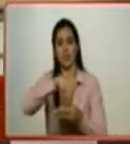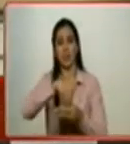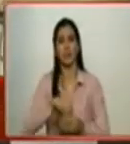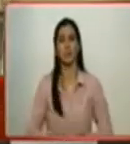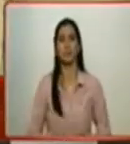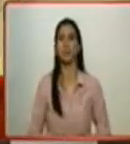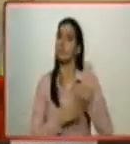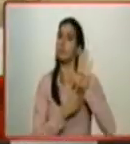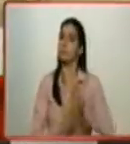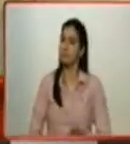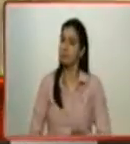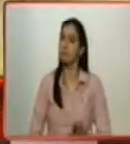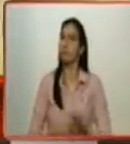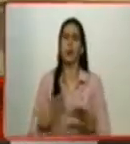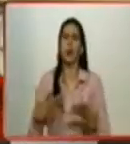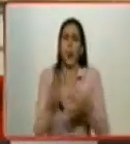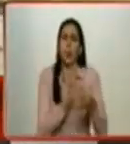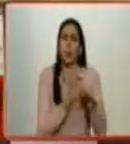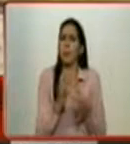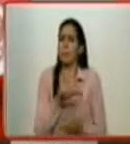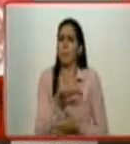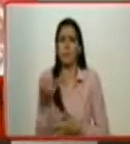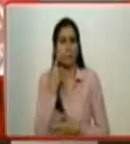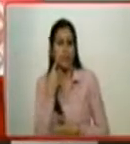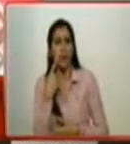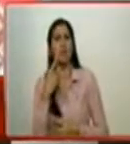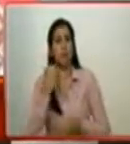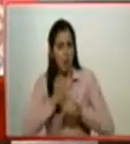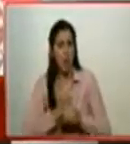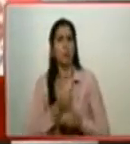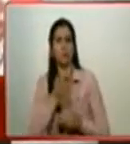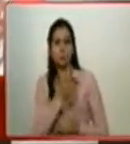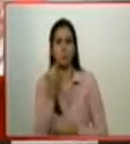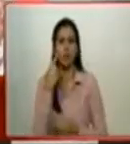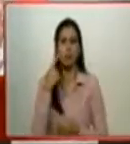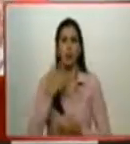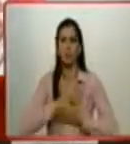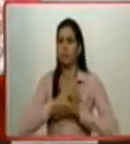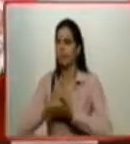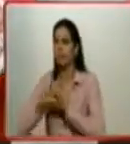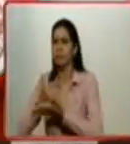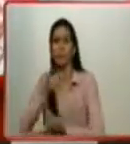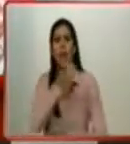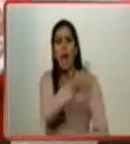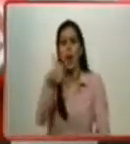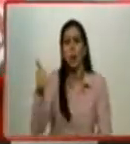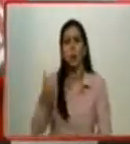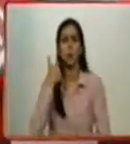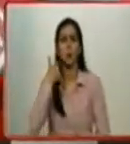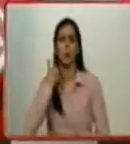Se manifestó el espíritu de unidad, el espíritu de trabajo, el espíritu de solidaridad entre los revolucionarios,